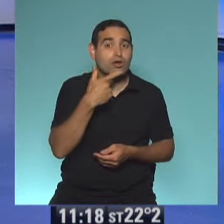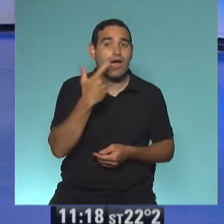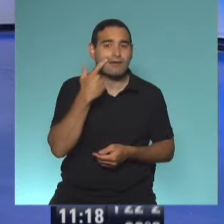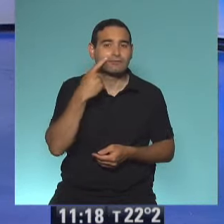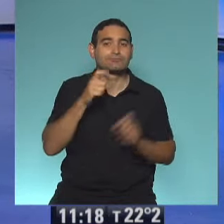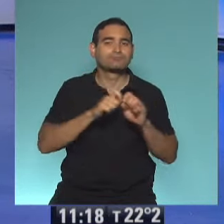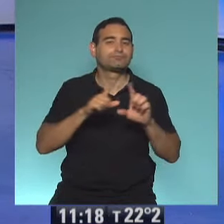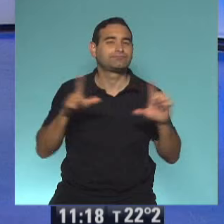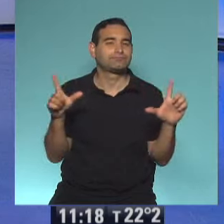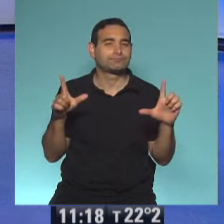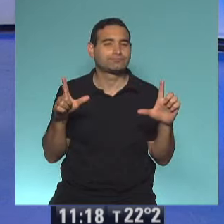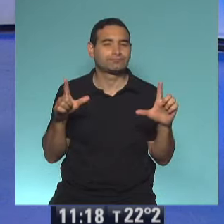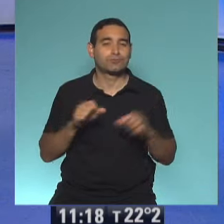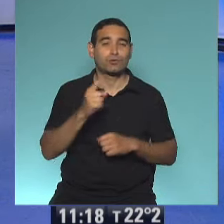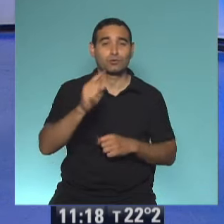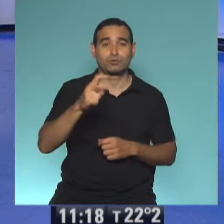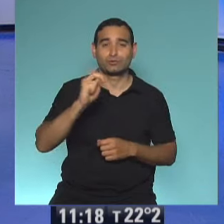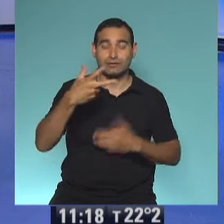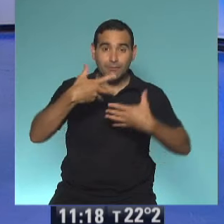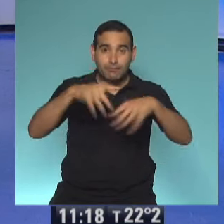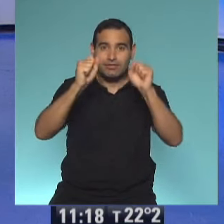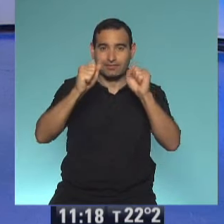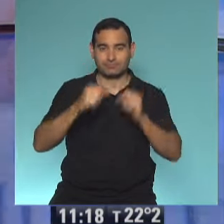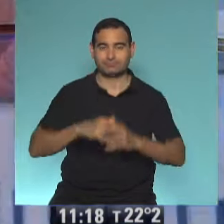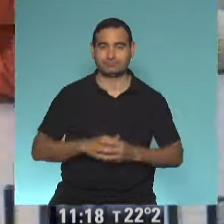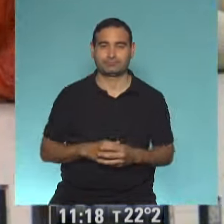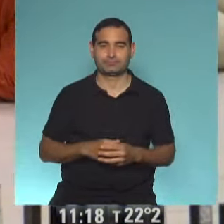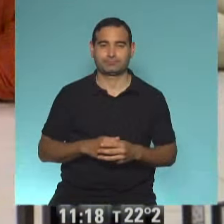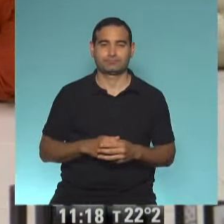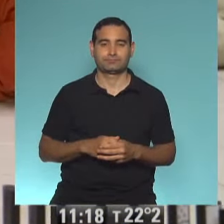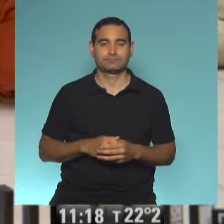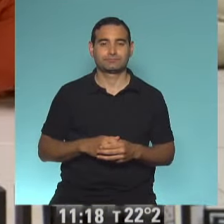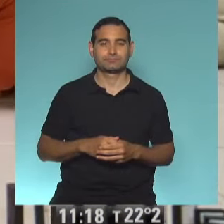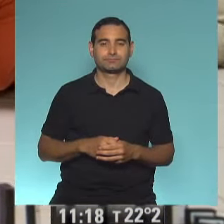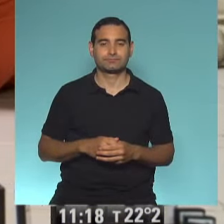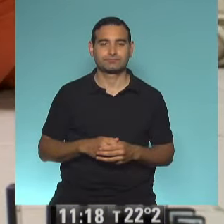vamos a ver qué, Agus? Un, dos, tres, a descubrir bichos. ¡Vamos!